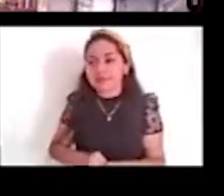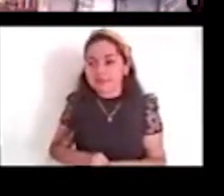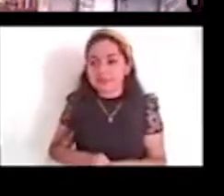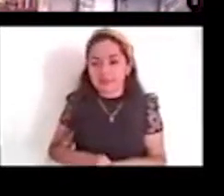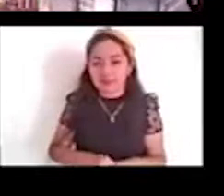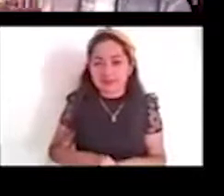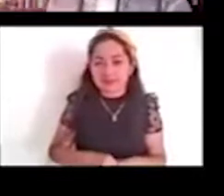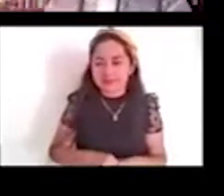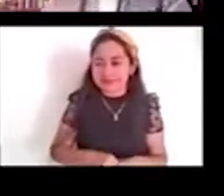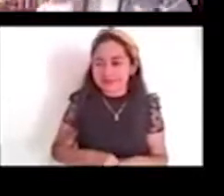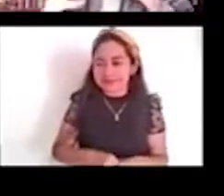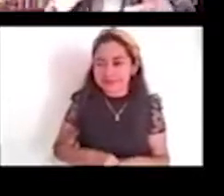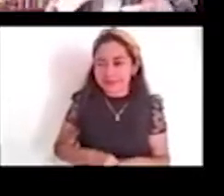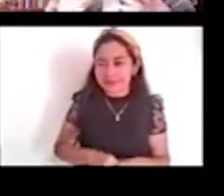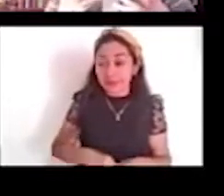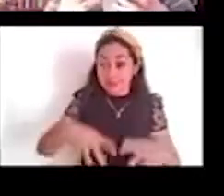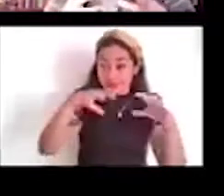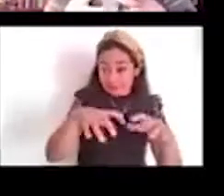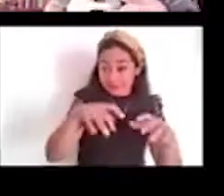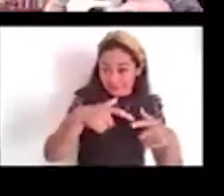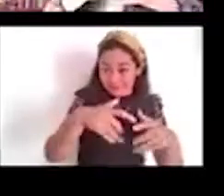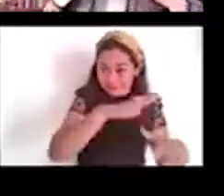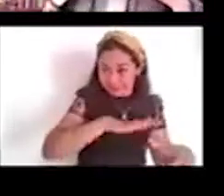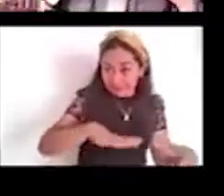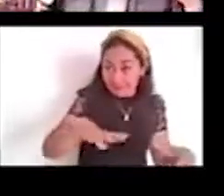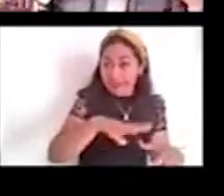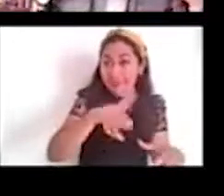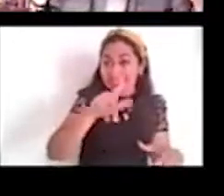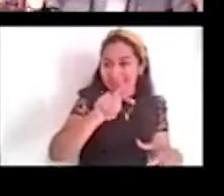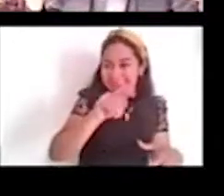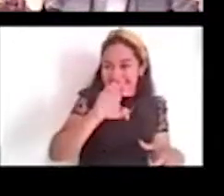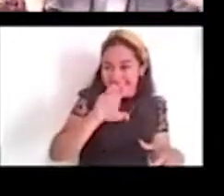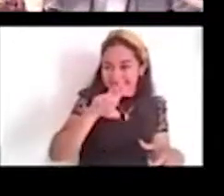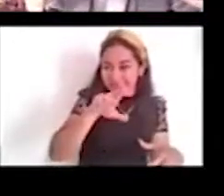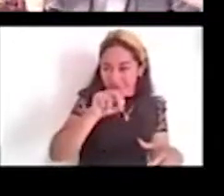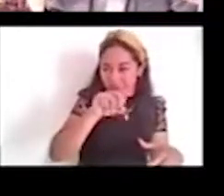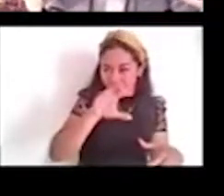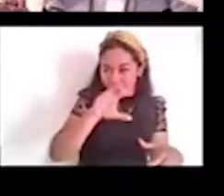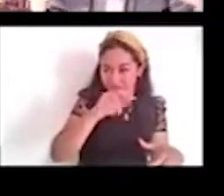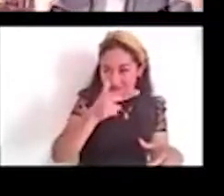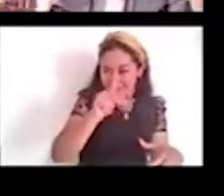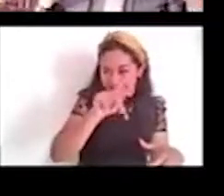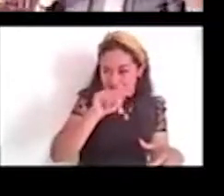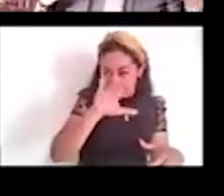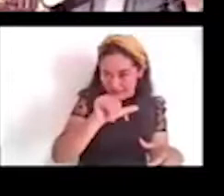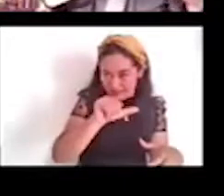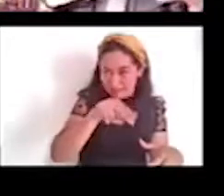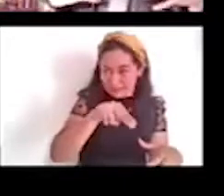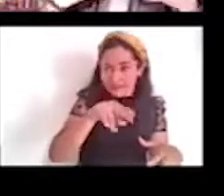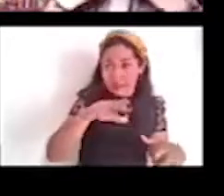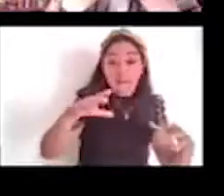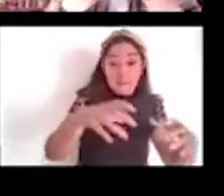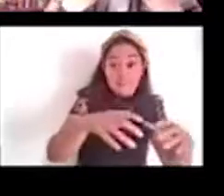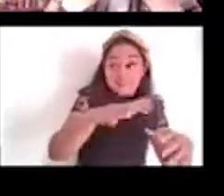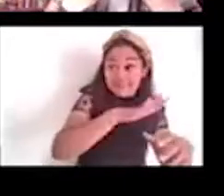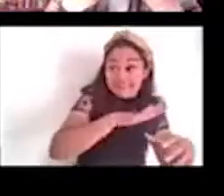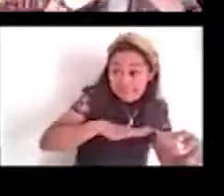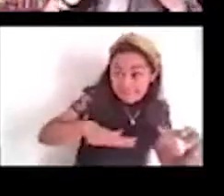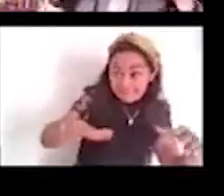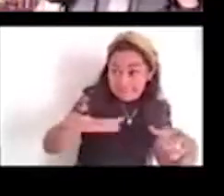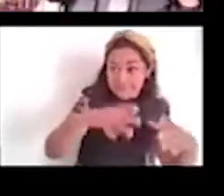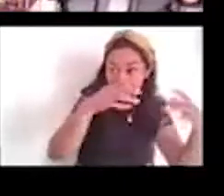de Tenochtitlan se combina con la componente arqueológica. Es decir, hay para